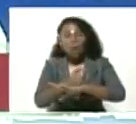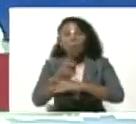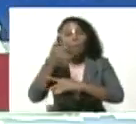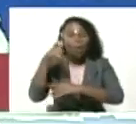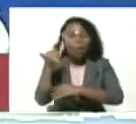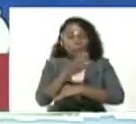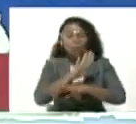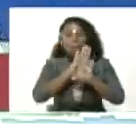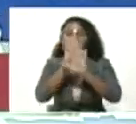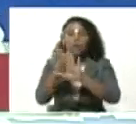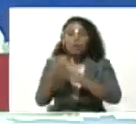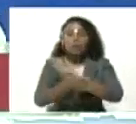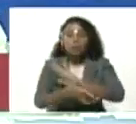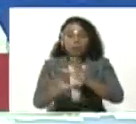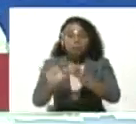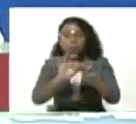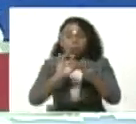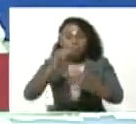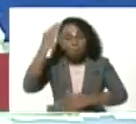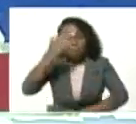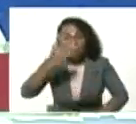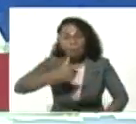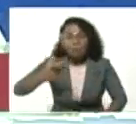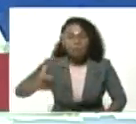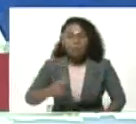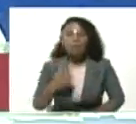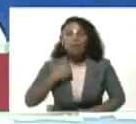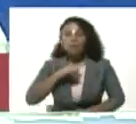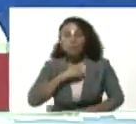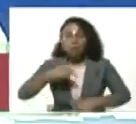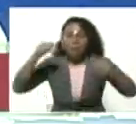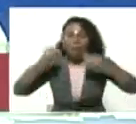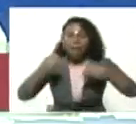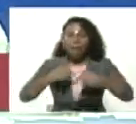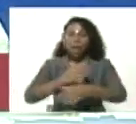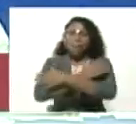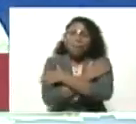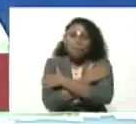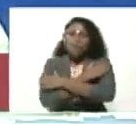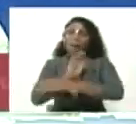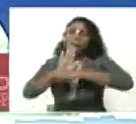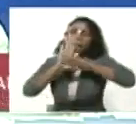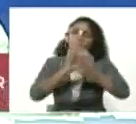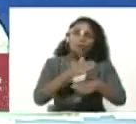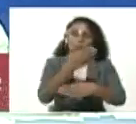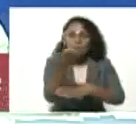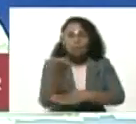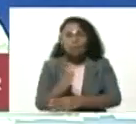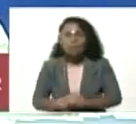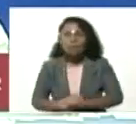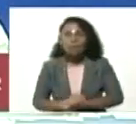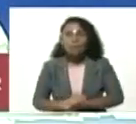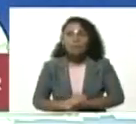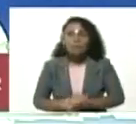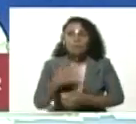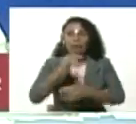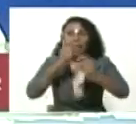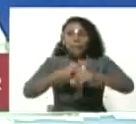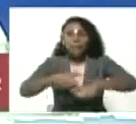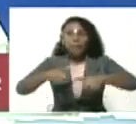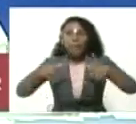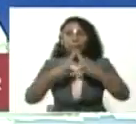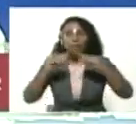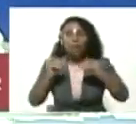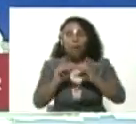pueblo, tienen unión cívico-militar. Aquí estamos nosotros para abrazarlos y apoyarlos. Y hay que incrementar todo el